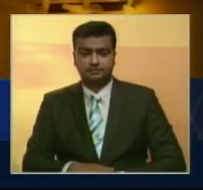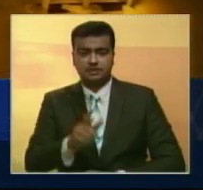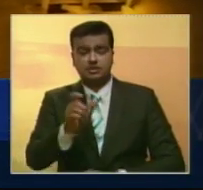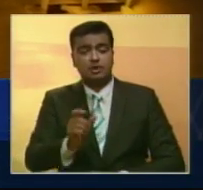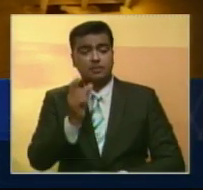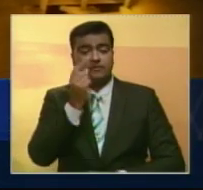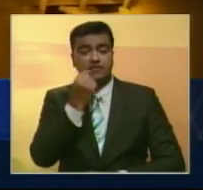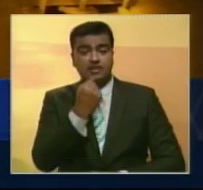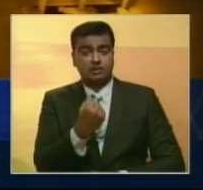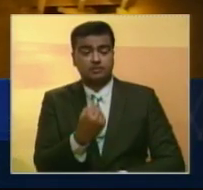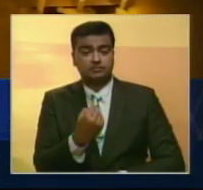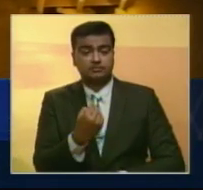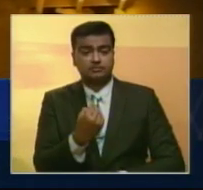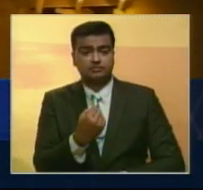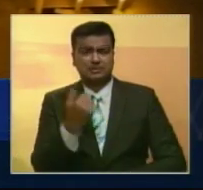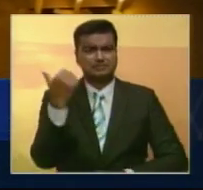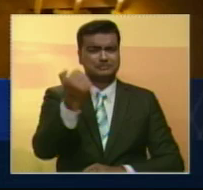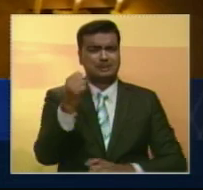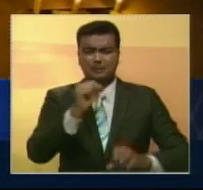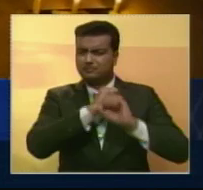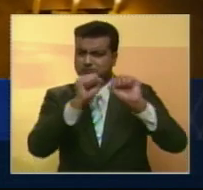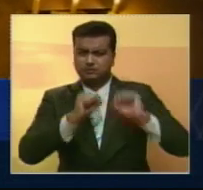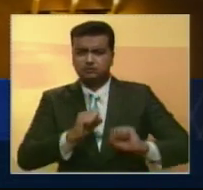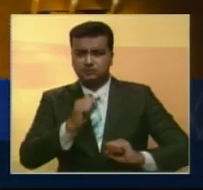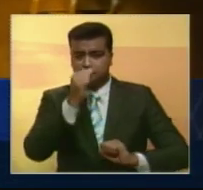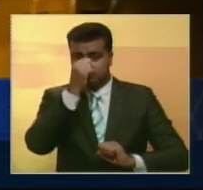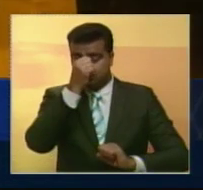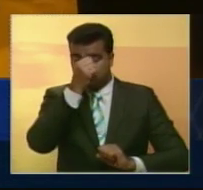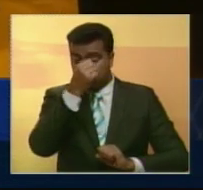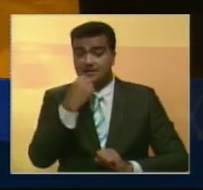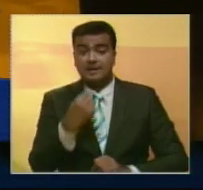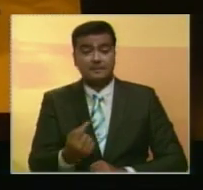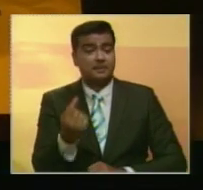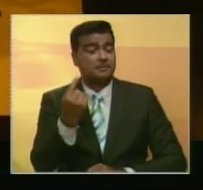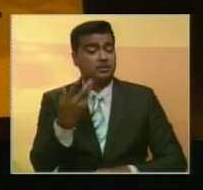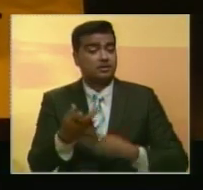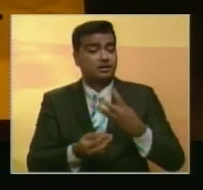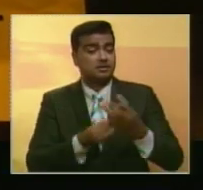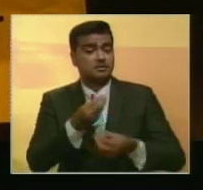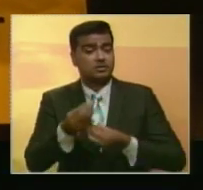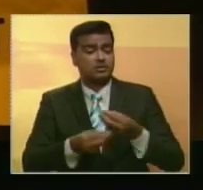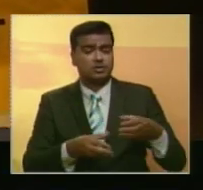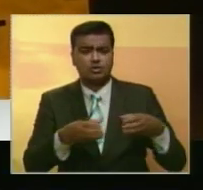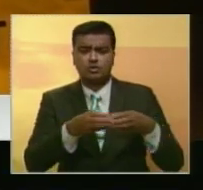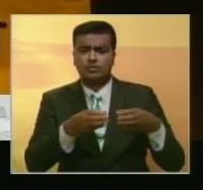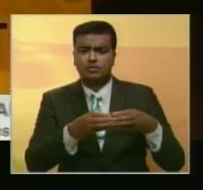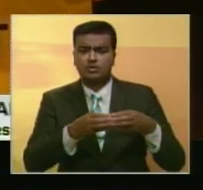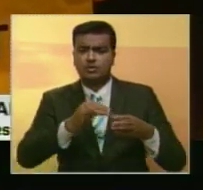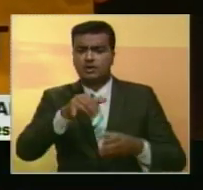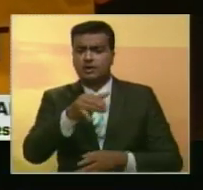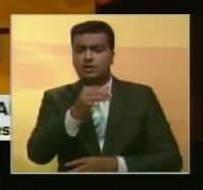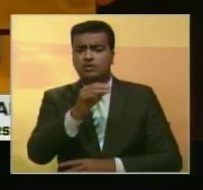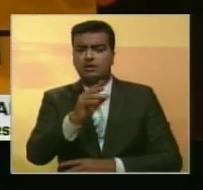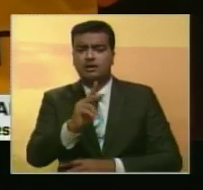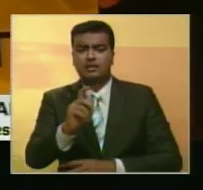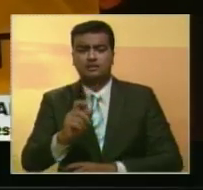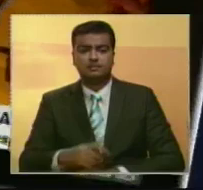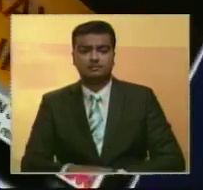dio la orden para ejecutar el múltiple atentado, que sería el primero que realiza el grupo yihadista en ese